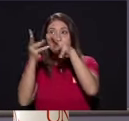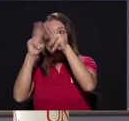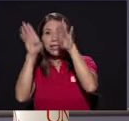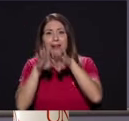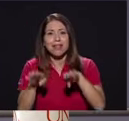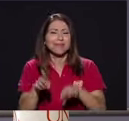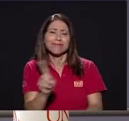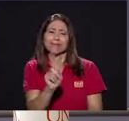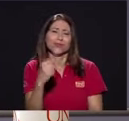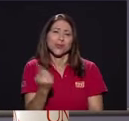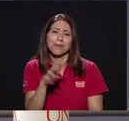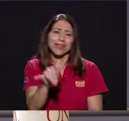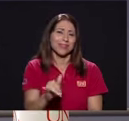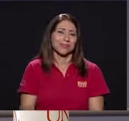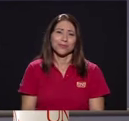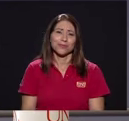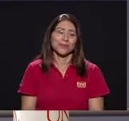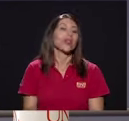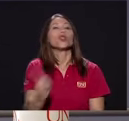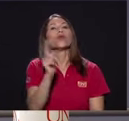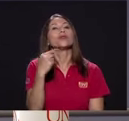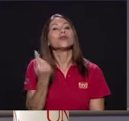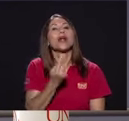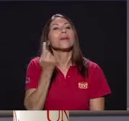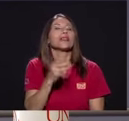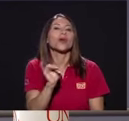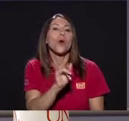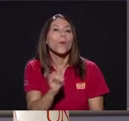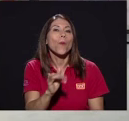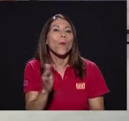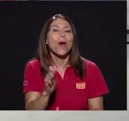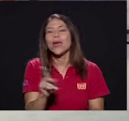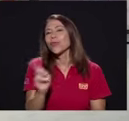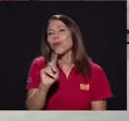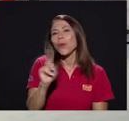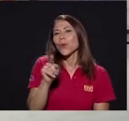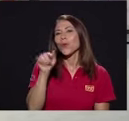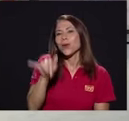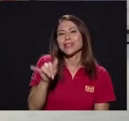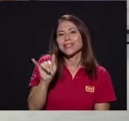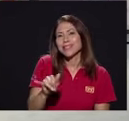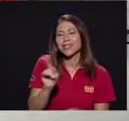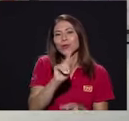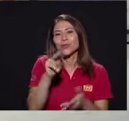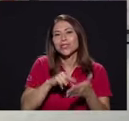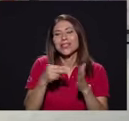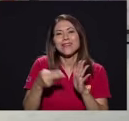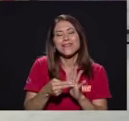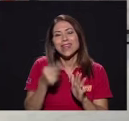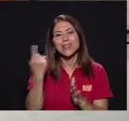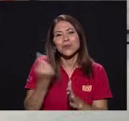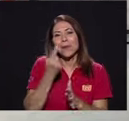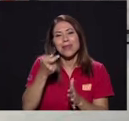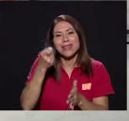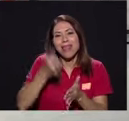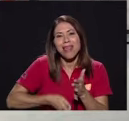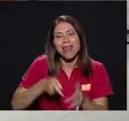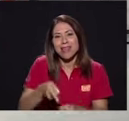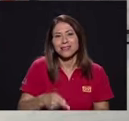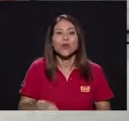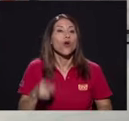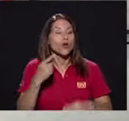Exactamente. Exacto. O poner una serie de fórmulas ahí complejas. Una calificación institucional por tener los datos. O sea, la información tiene